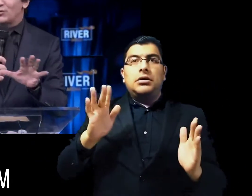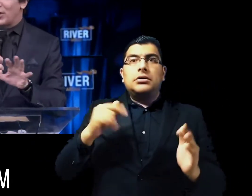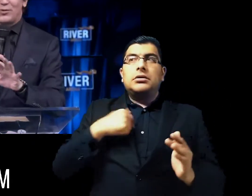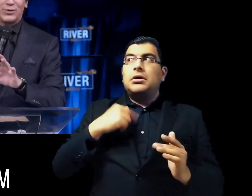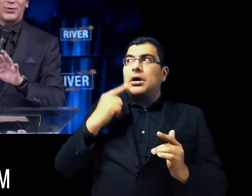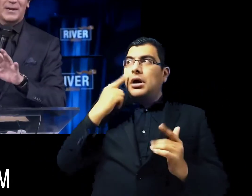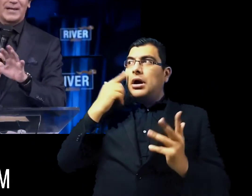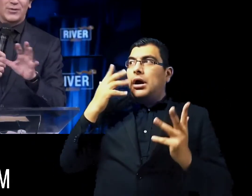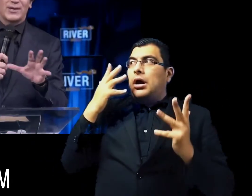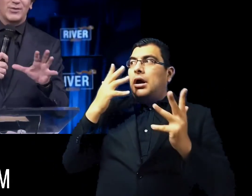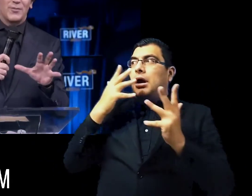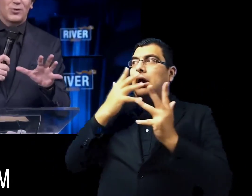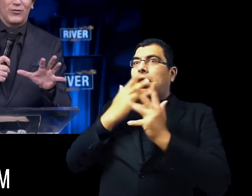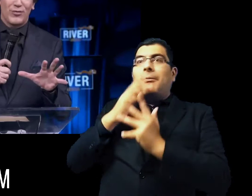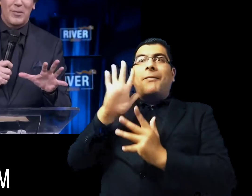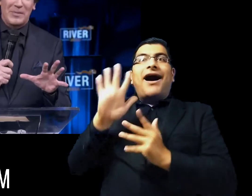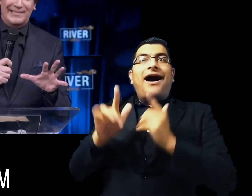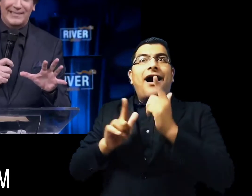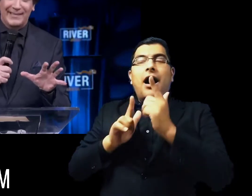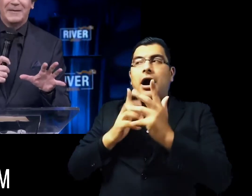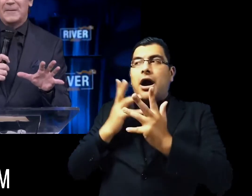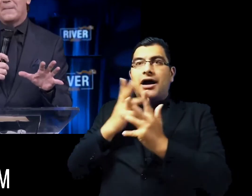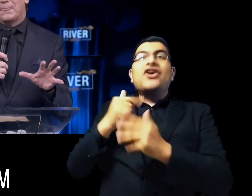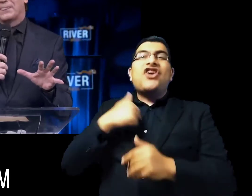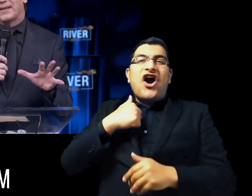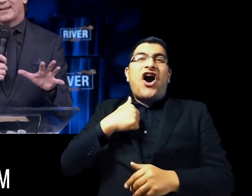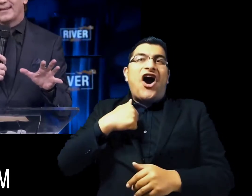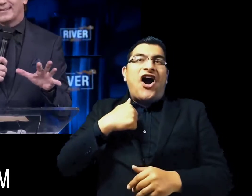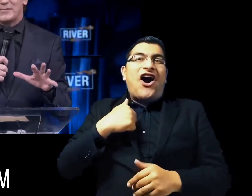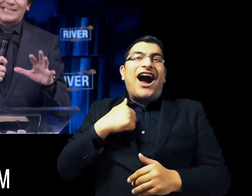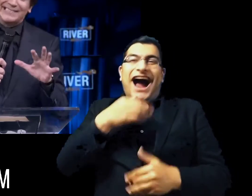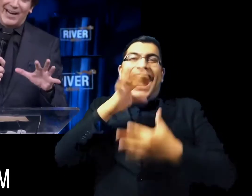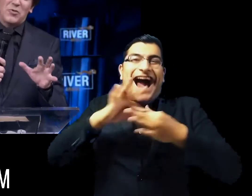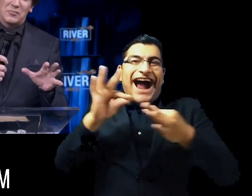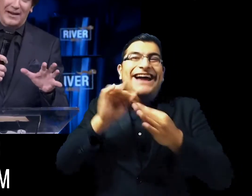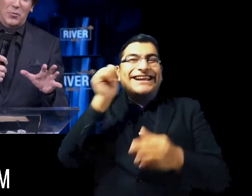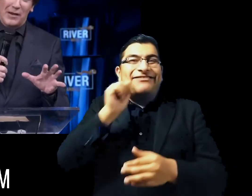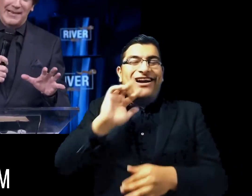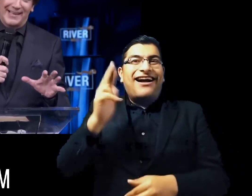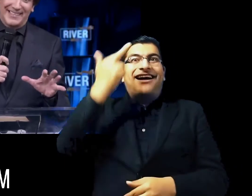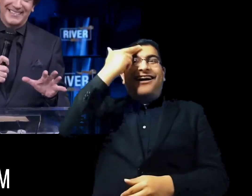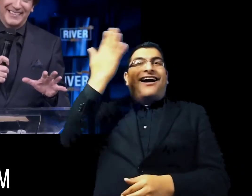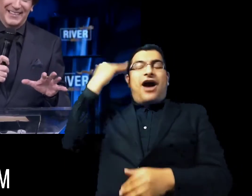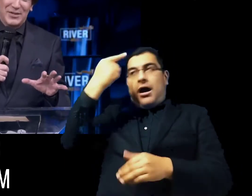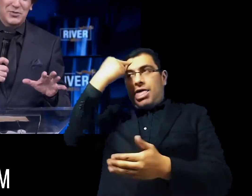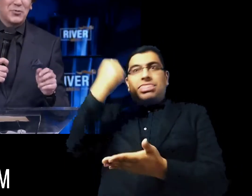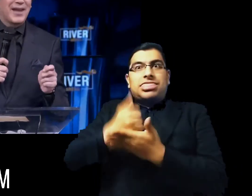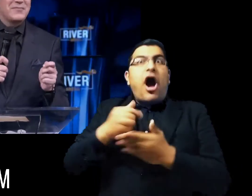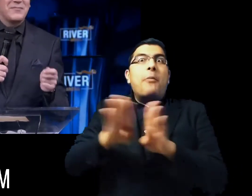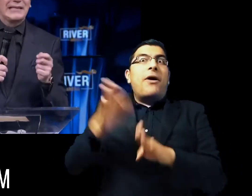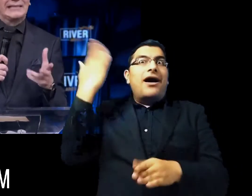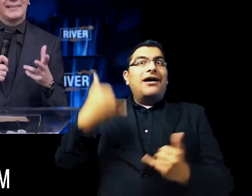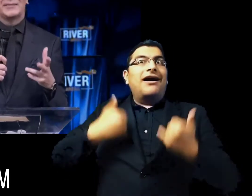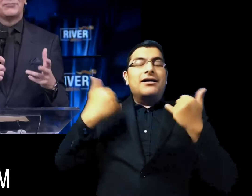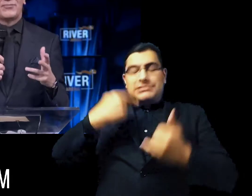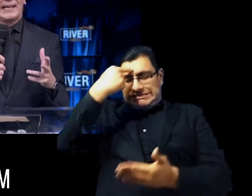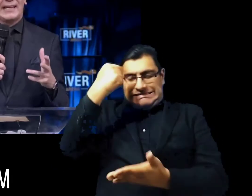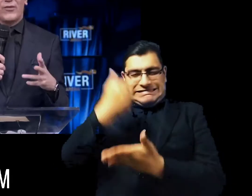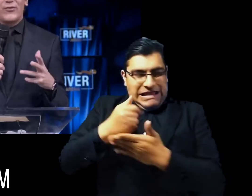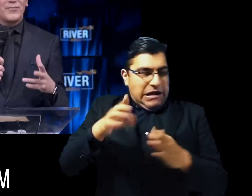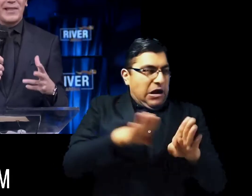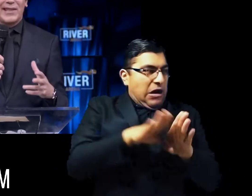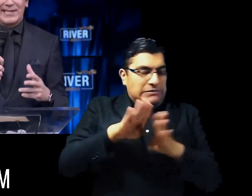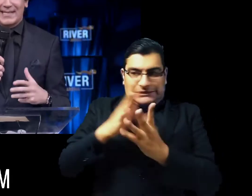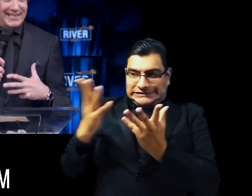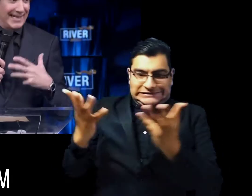Yo he contado esto en varias ocasiones porque forma parte de mis traumas juveniles. Yo busqué en mi mente